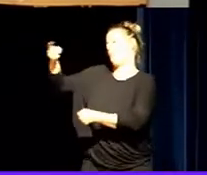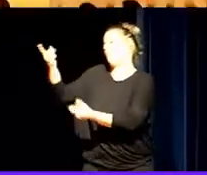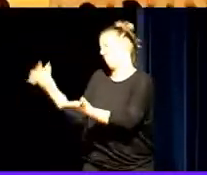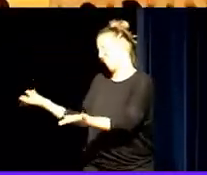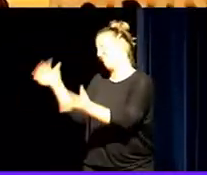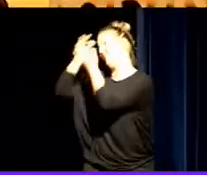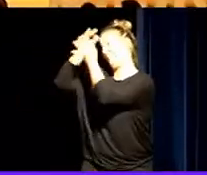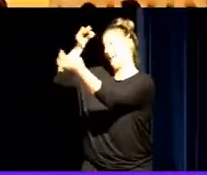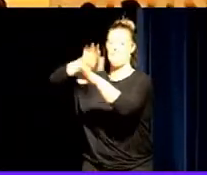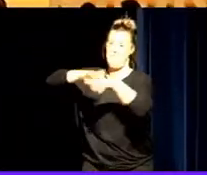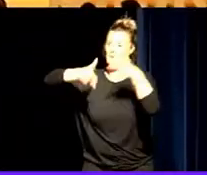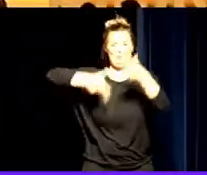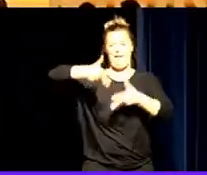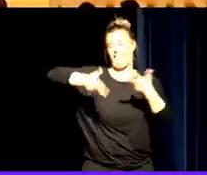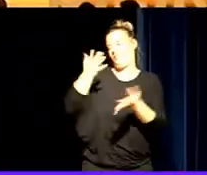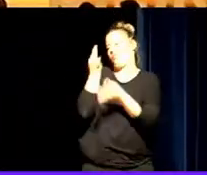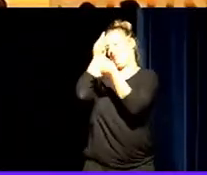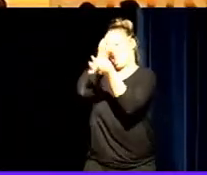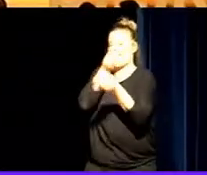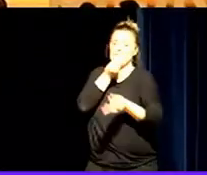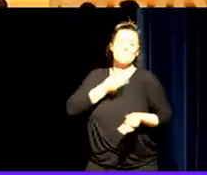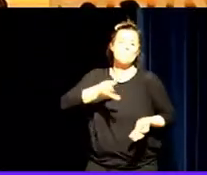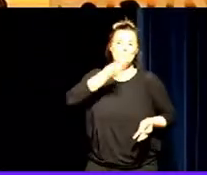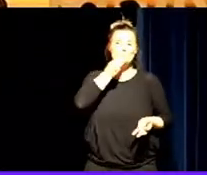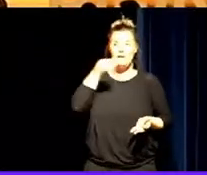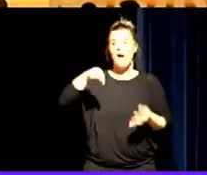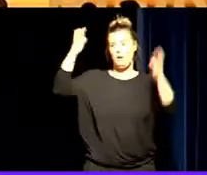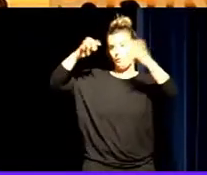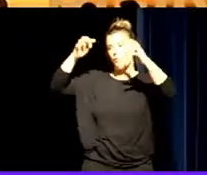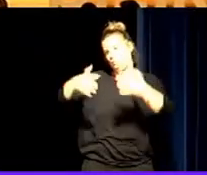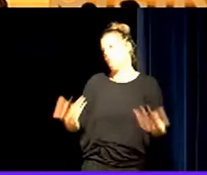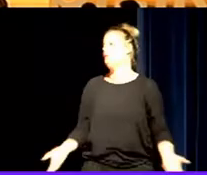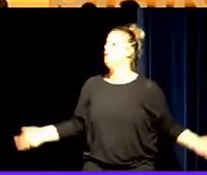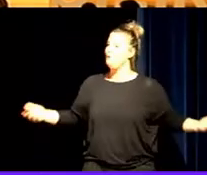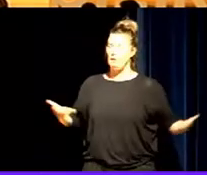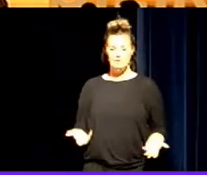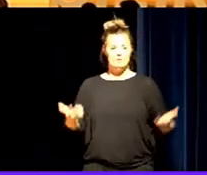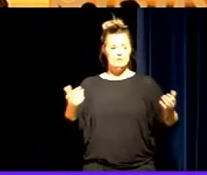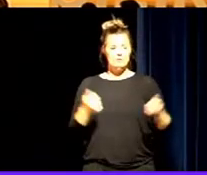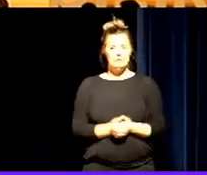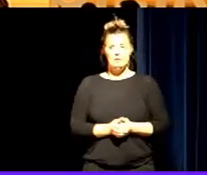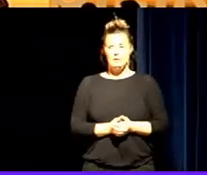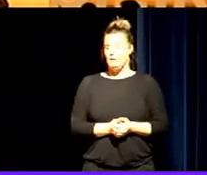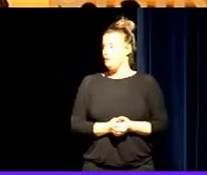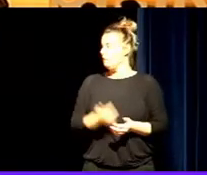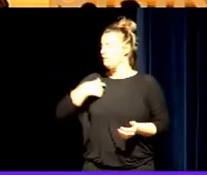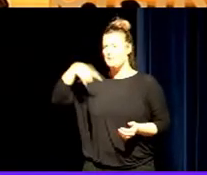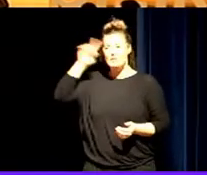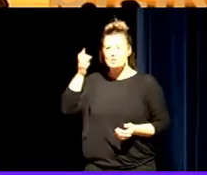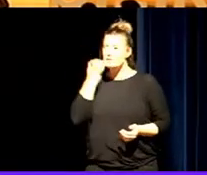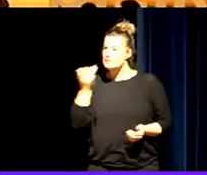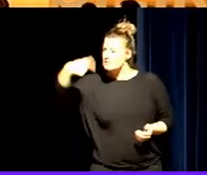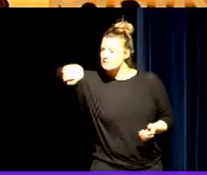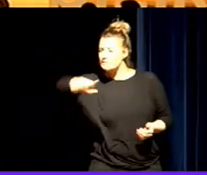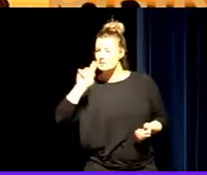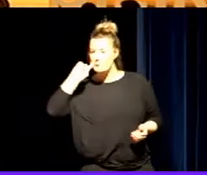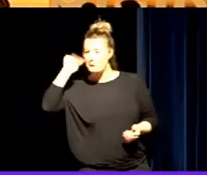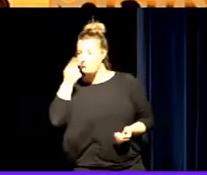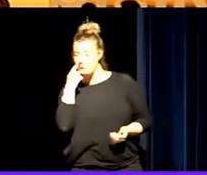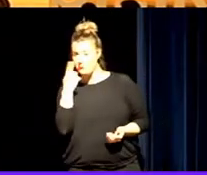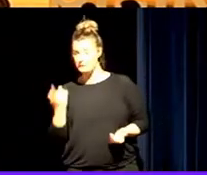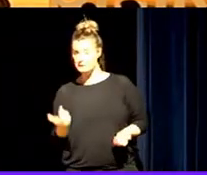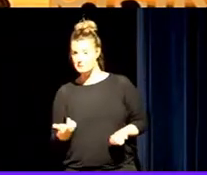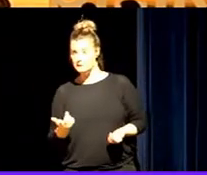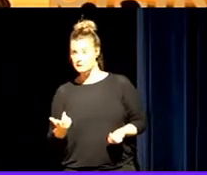Euskadi es un detalle, ¿no? De aquí llueve mucho. Joder, pero este, no sé si lo habéis notado, daba toda